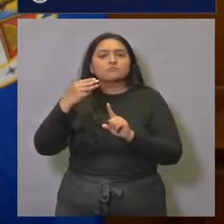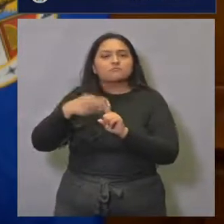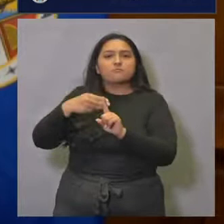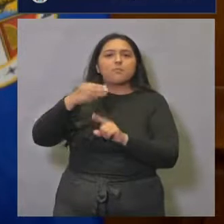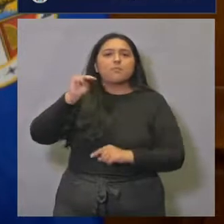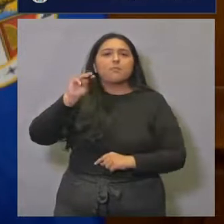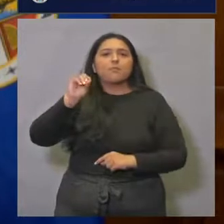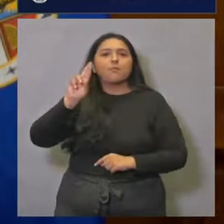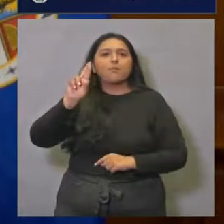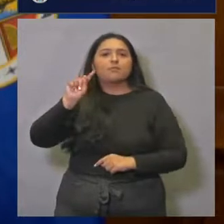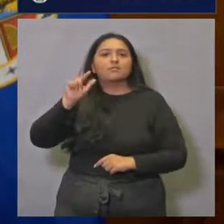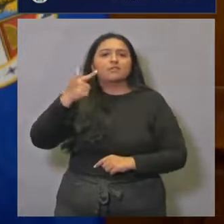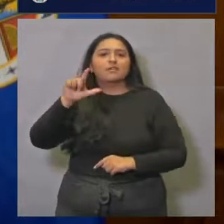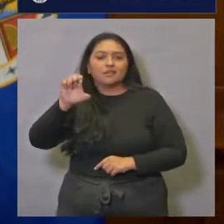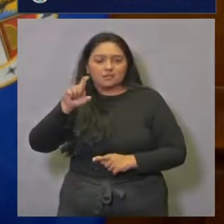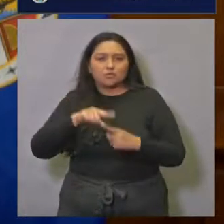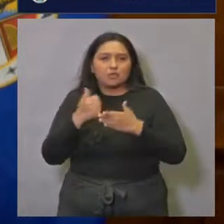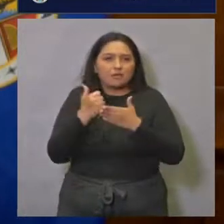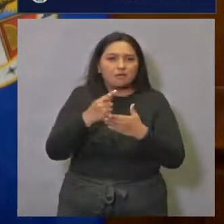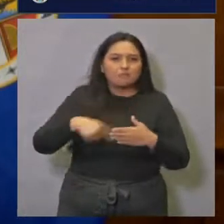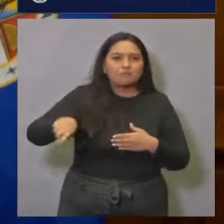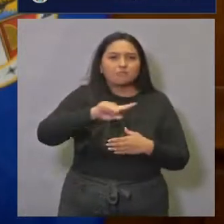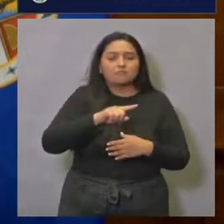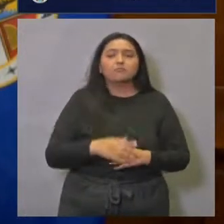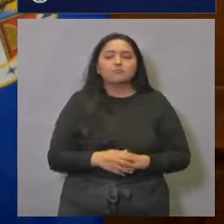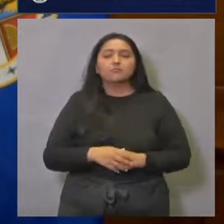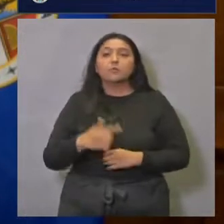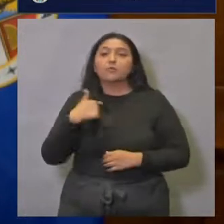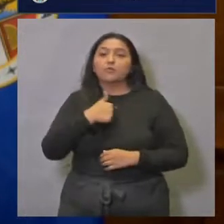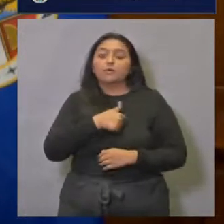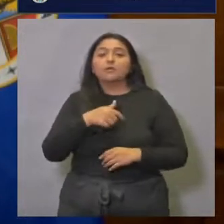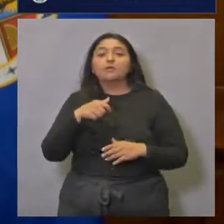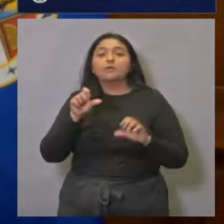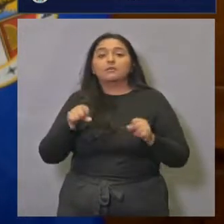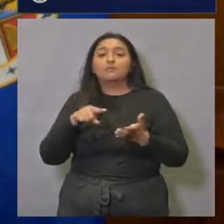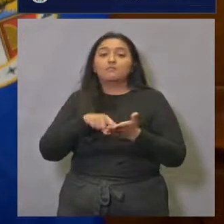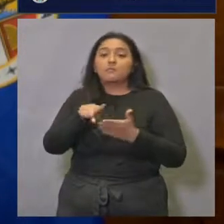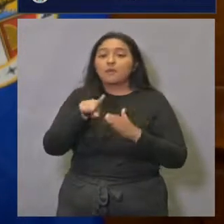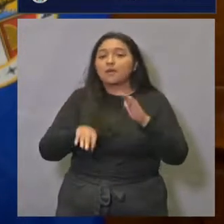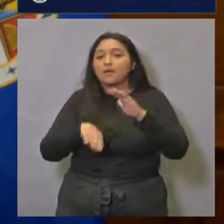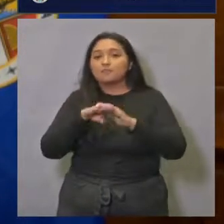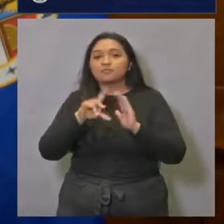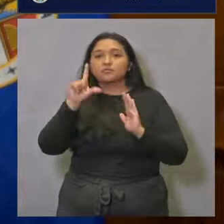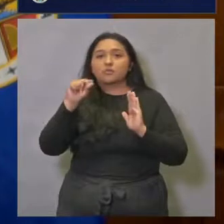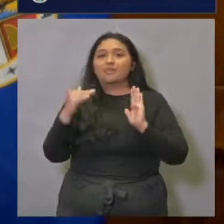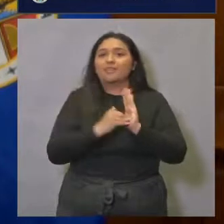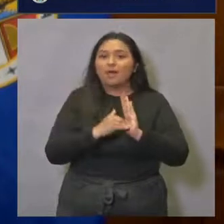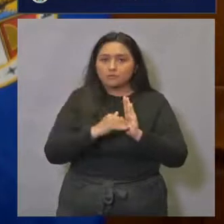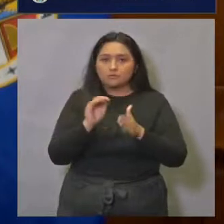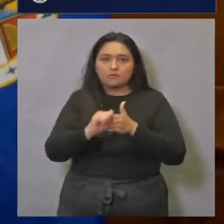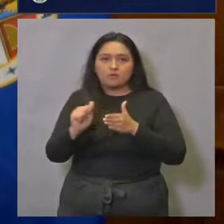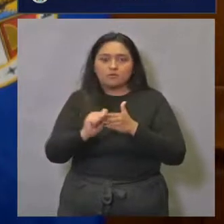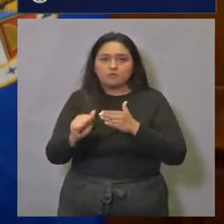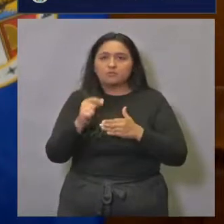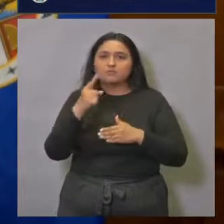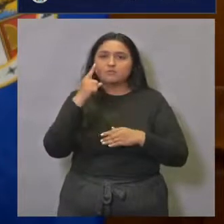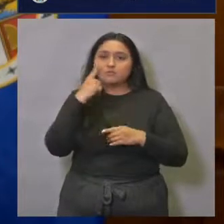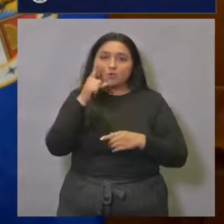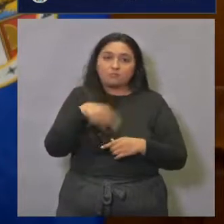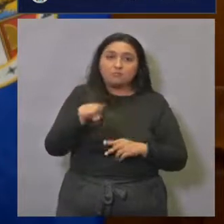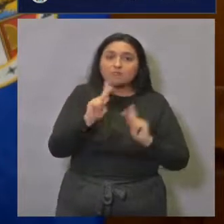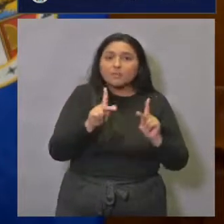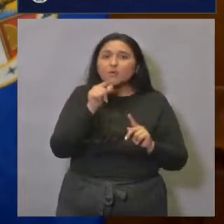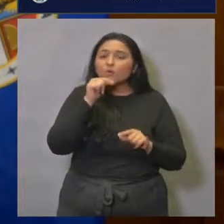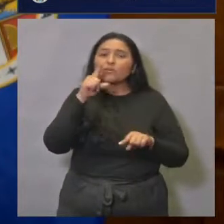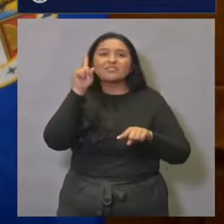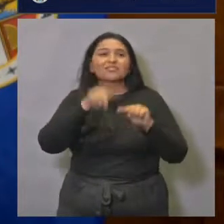sus propiedades. El programa de hasta $20,000 a personas que tuvieron dificultades haciendo pagos